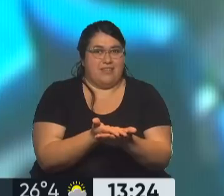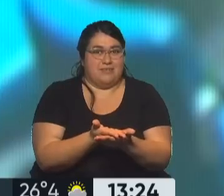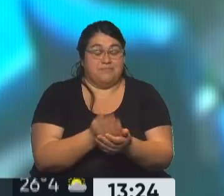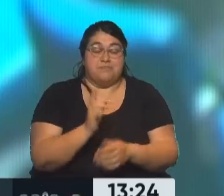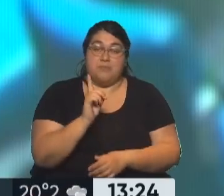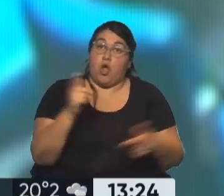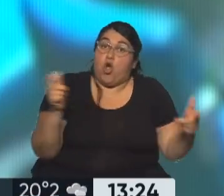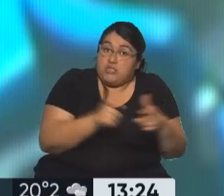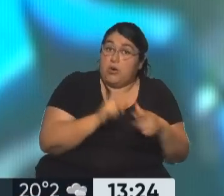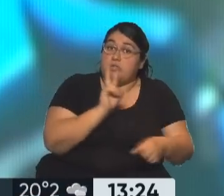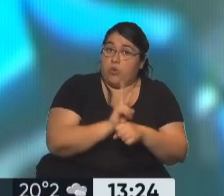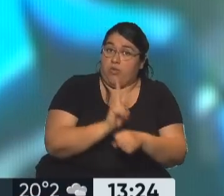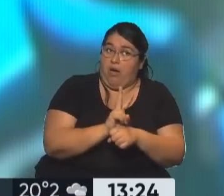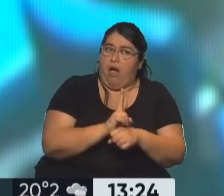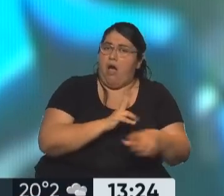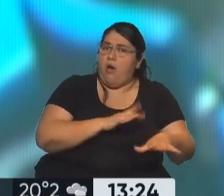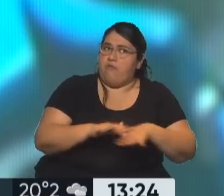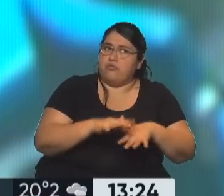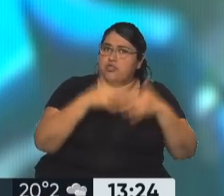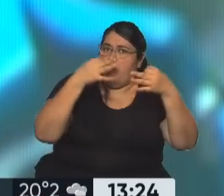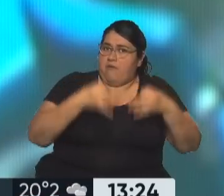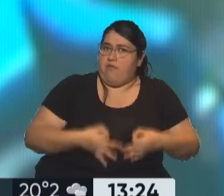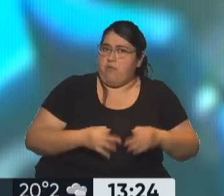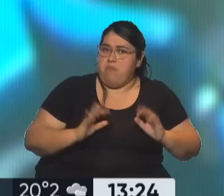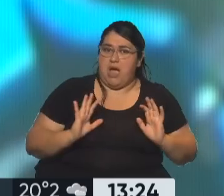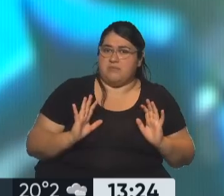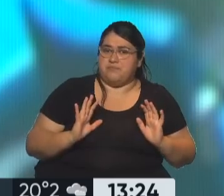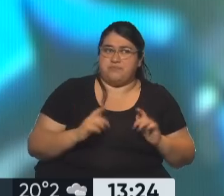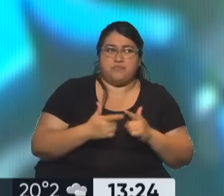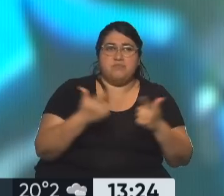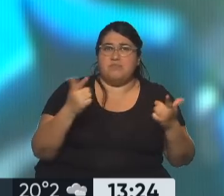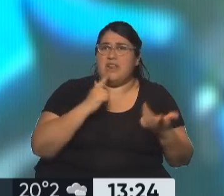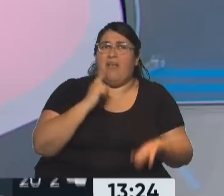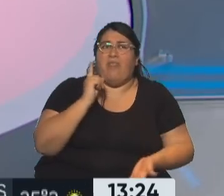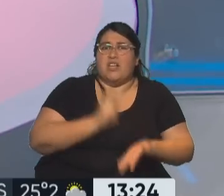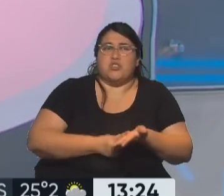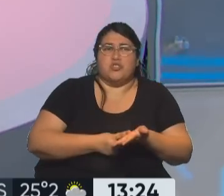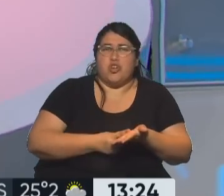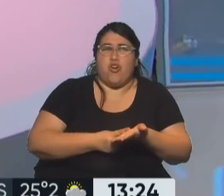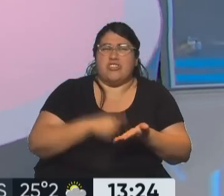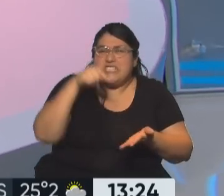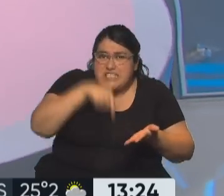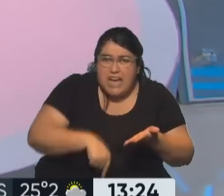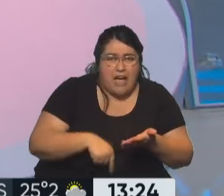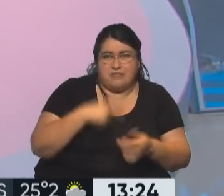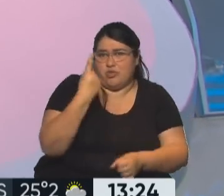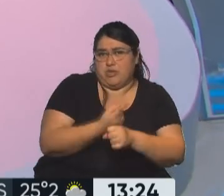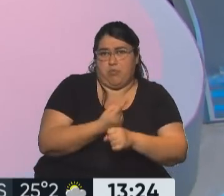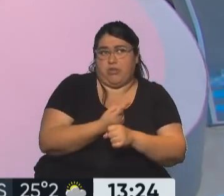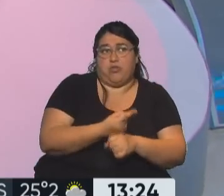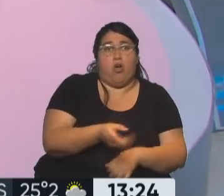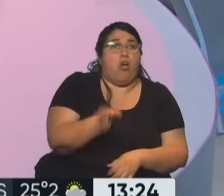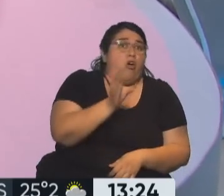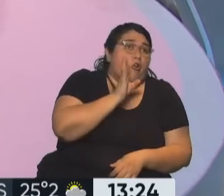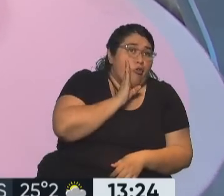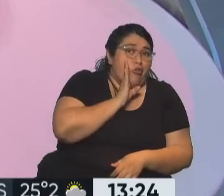está funcionando, digamos, formalmente, porque no hay ninguna decisión casi que se pueda tomar, porque o Estados Unidos la veta, o Rusia